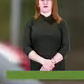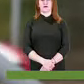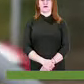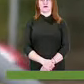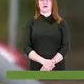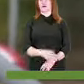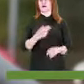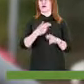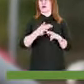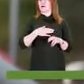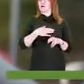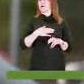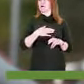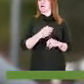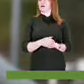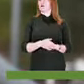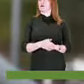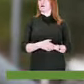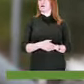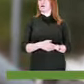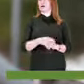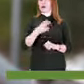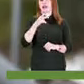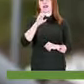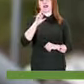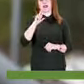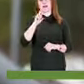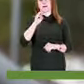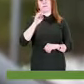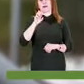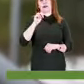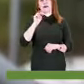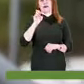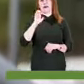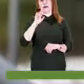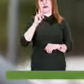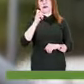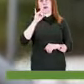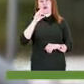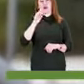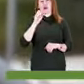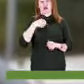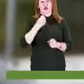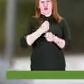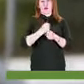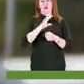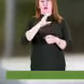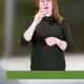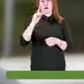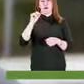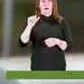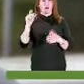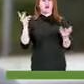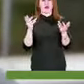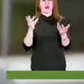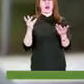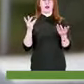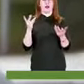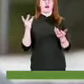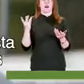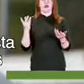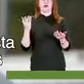Mi nombre es Hermenegildo Alba, trabajo en el CDA de Mosquera, y todos los días me desplazo